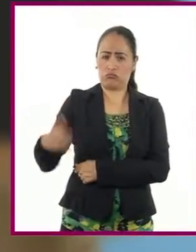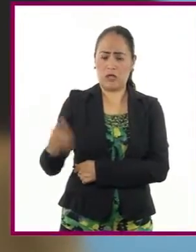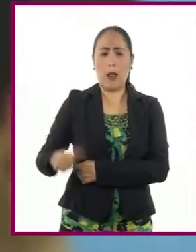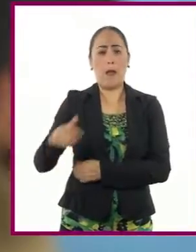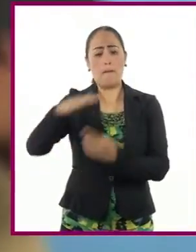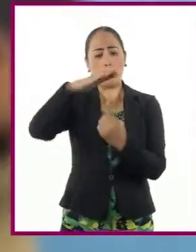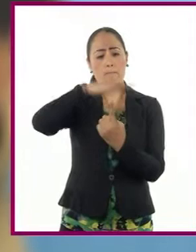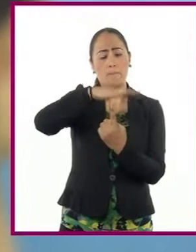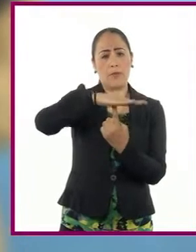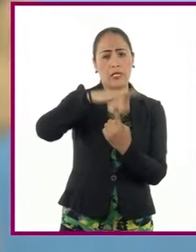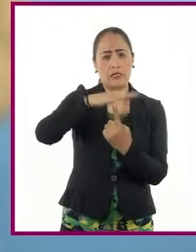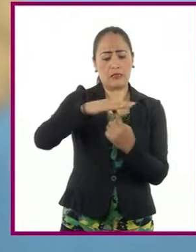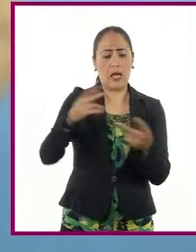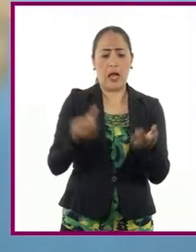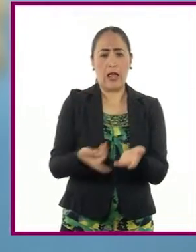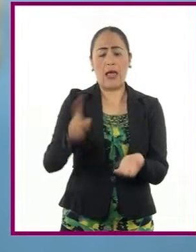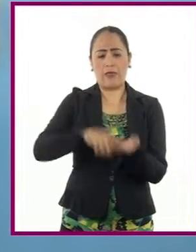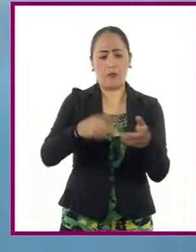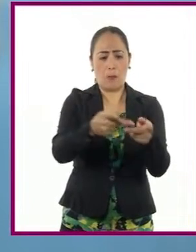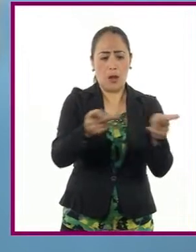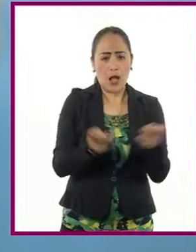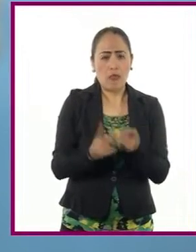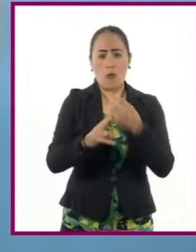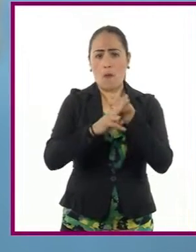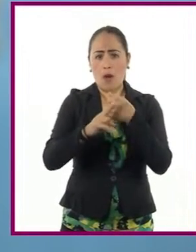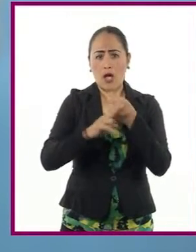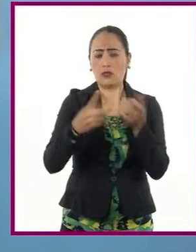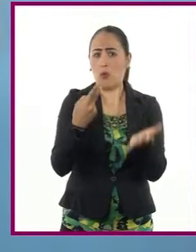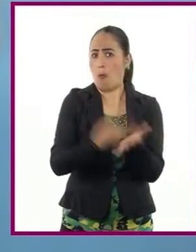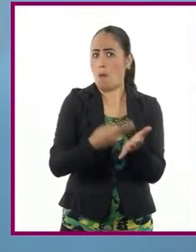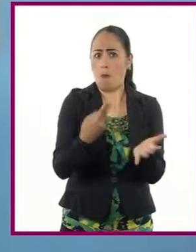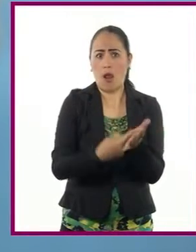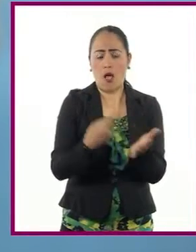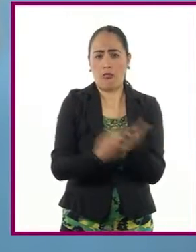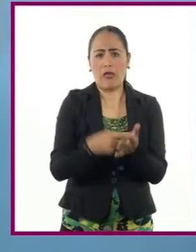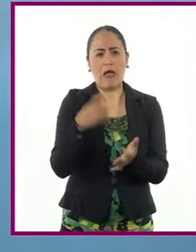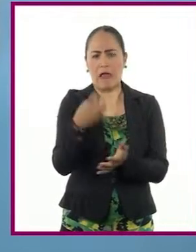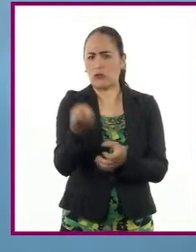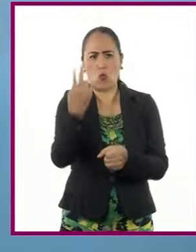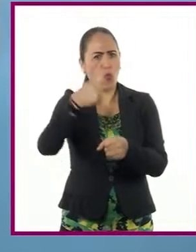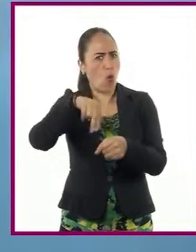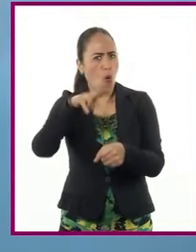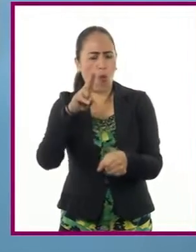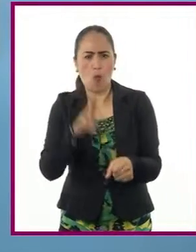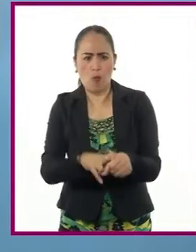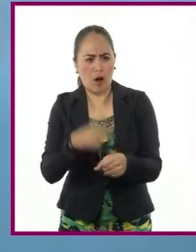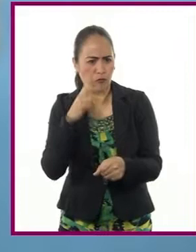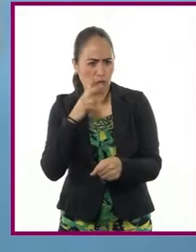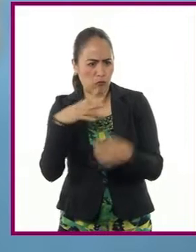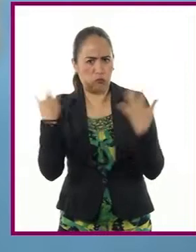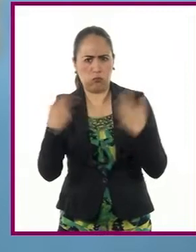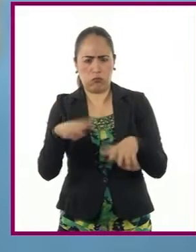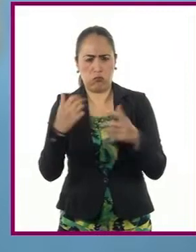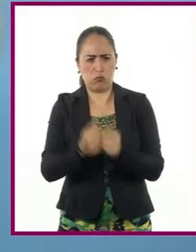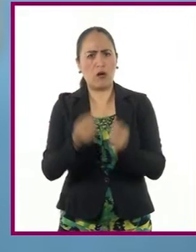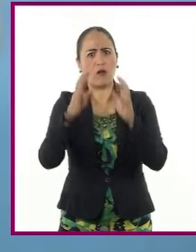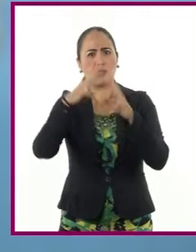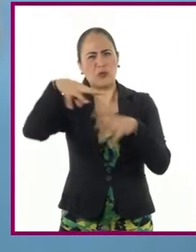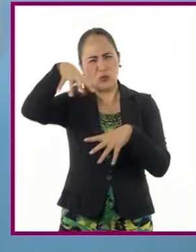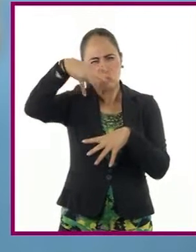mesa vajillas de plata. Los muebles de ese metal eran comunes y fabulosa la cantidad de ramilletes,